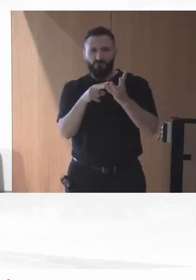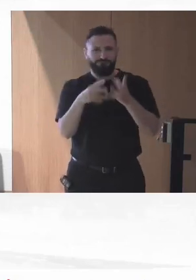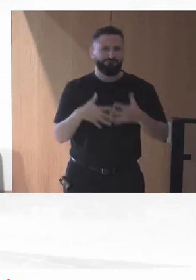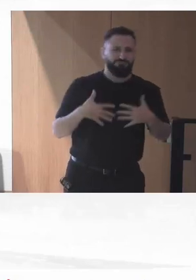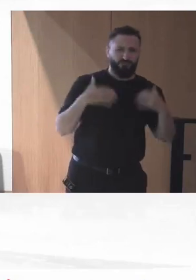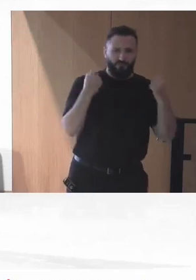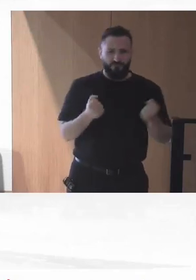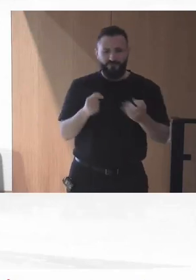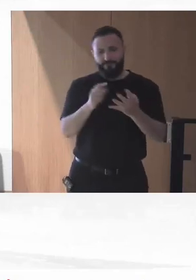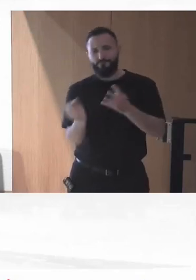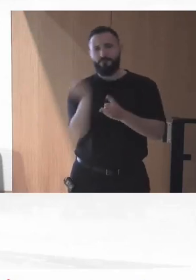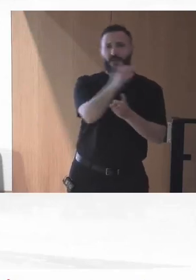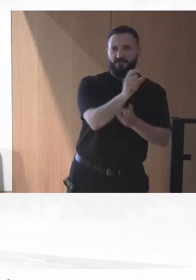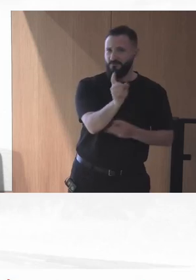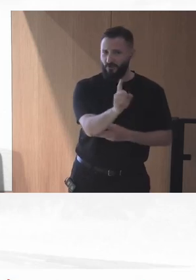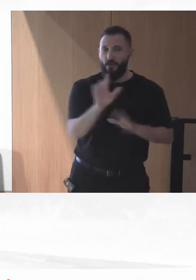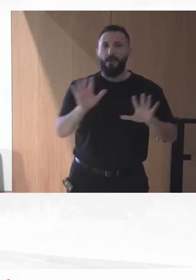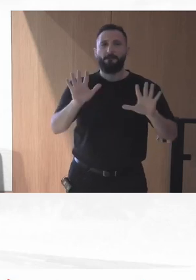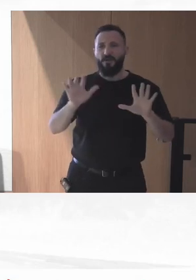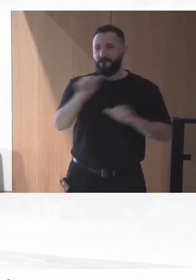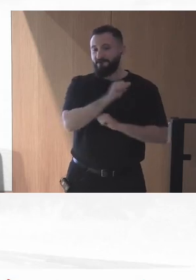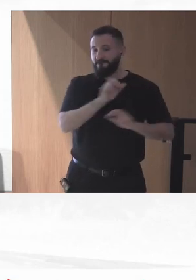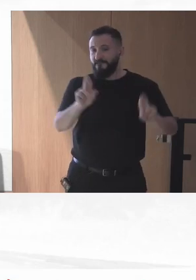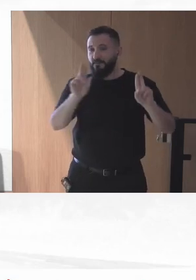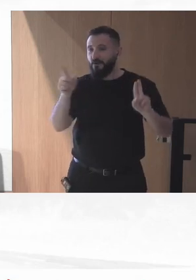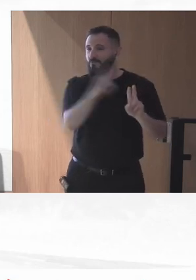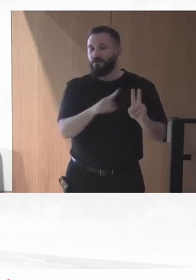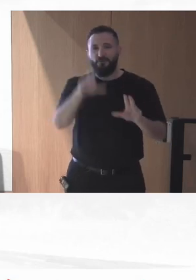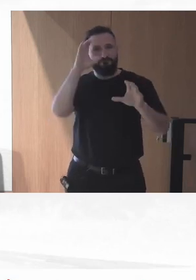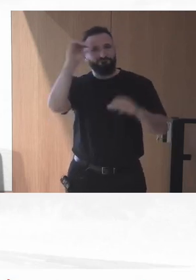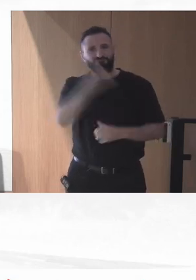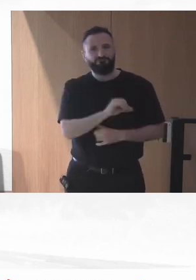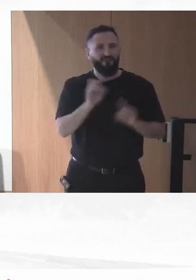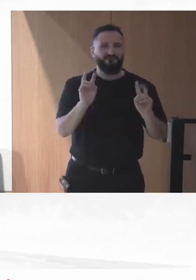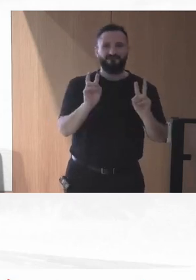anteriores, así que espero que las cojan con energía.